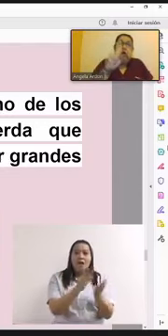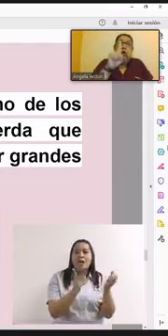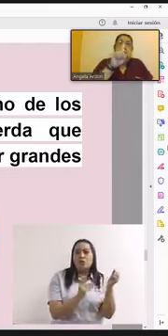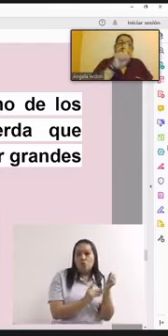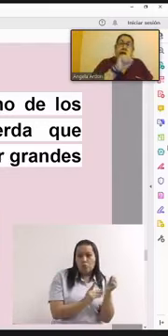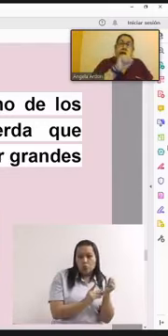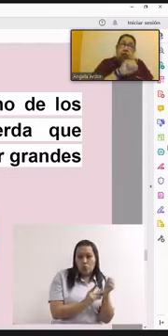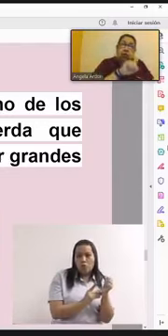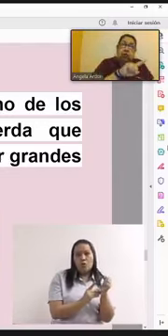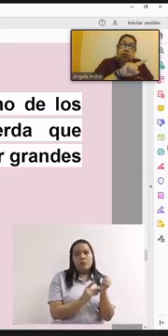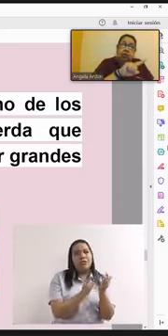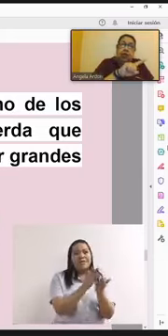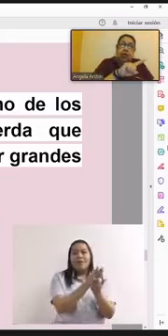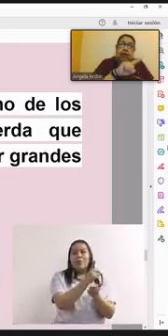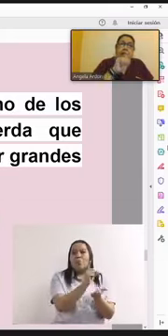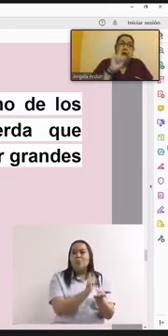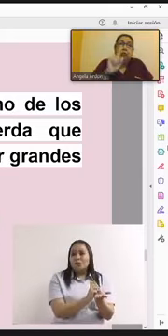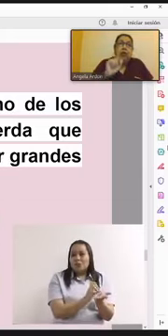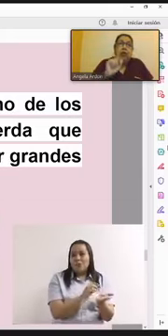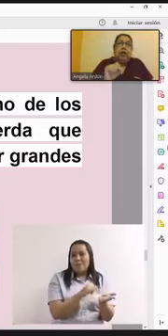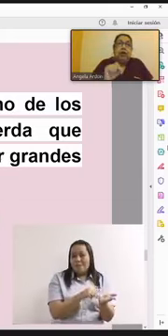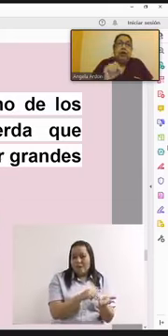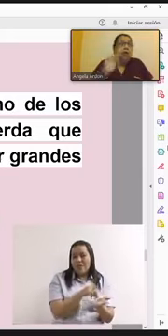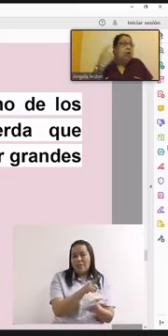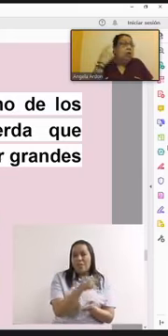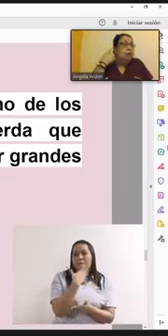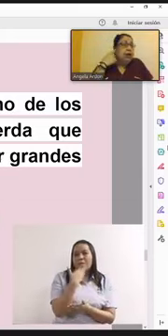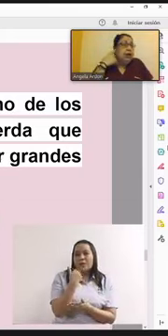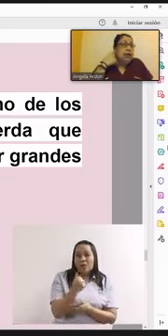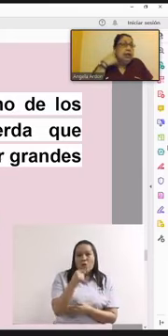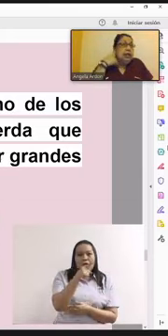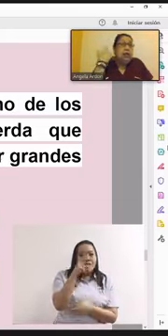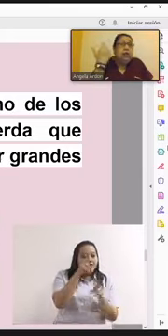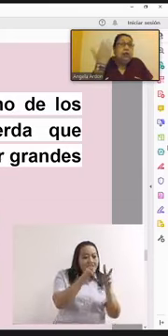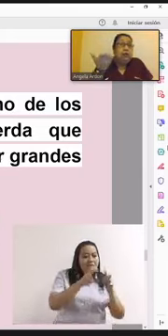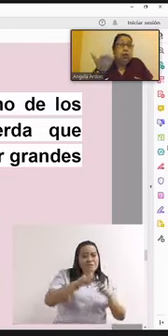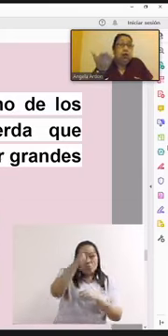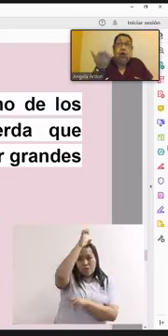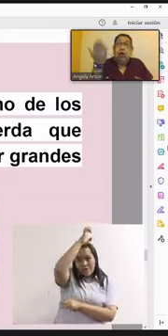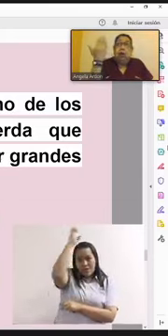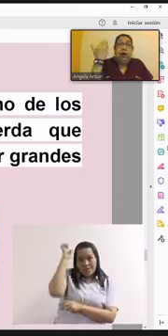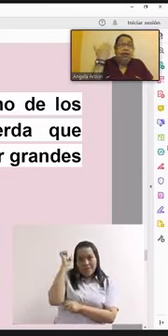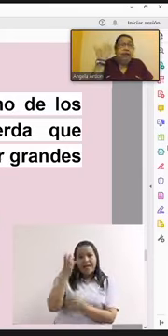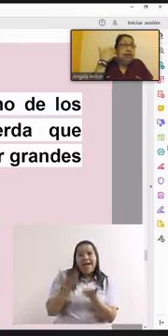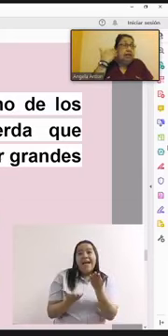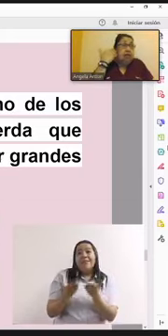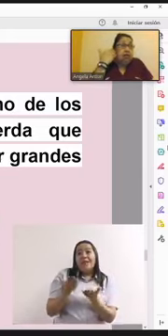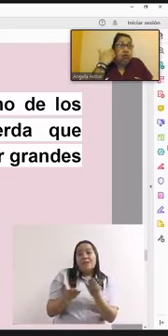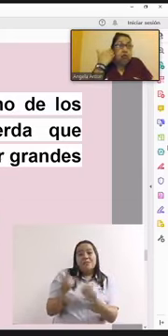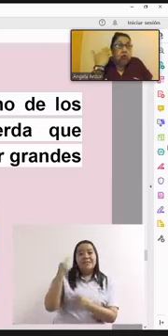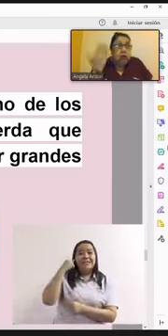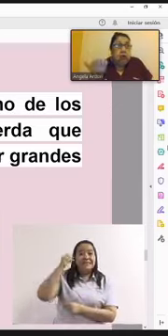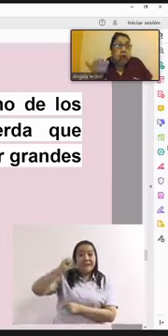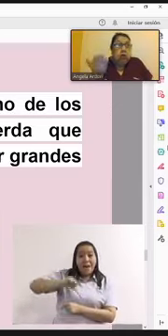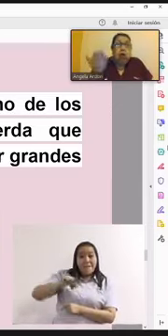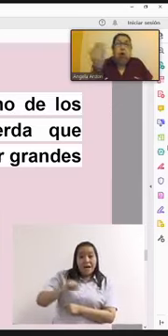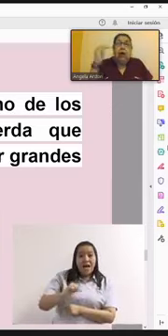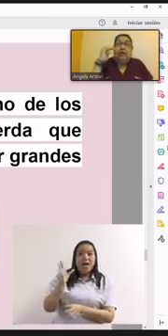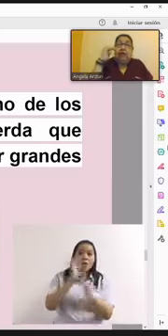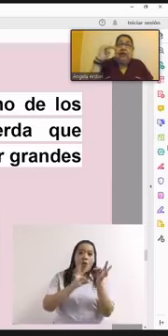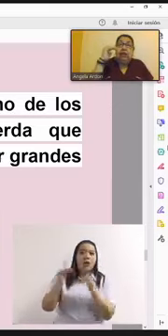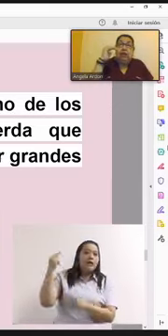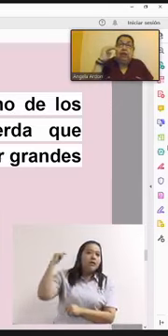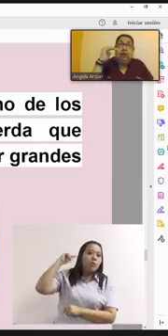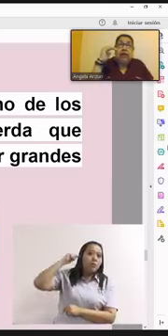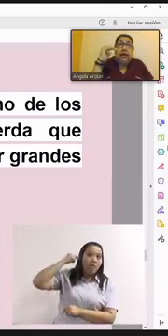salud, que te lo revise una enfermera. ¿Por qué? Porque puedes tener alguna infección, puedes tener que se te introdujo algo, o está